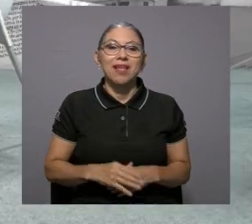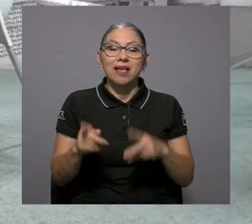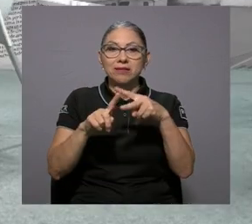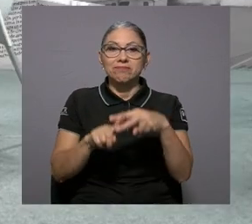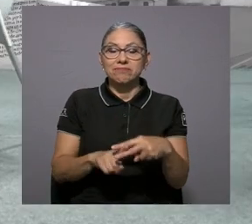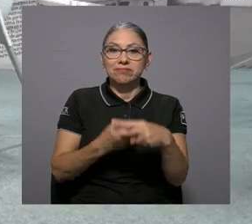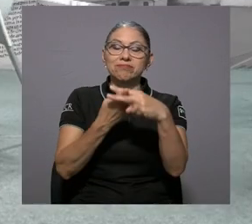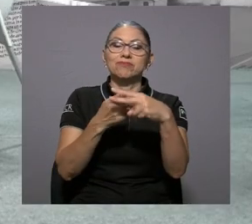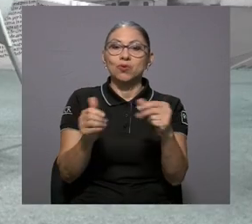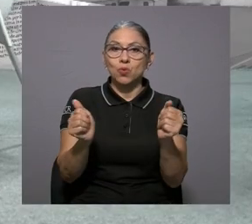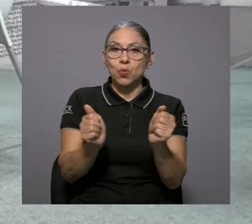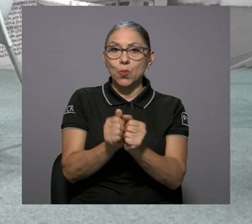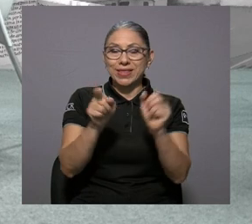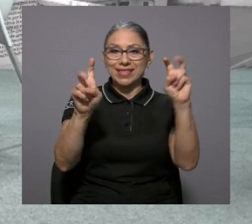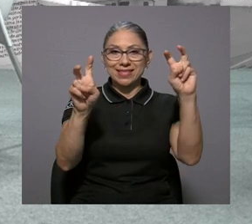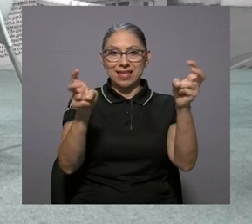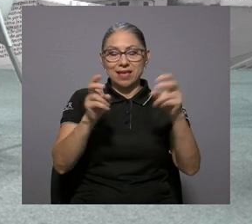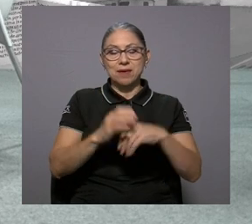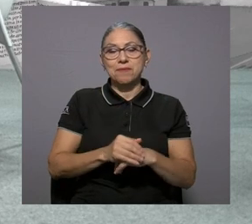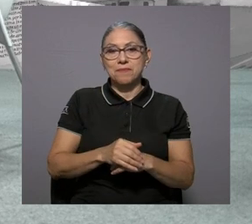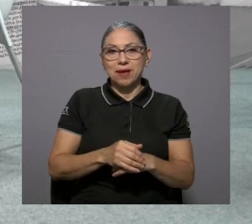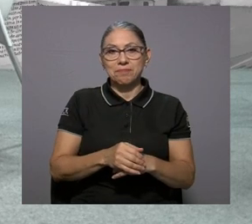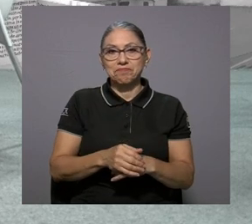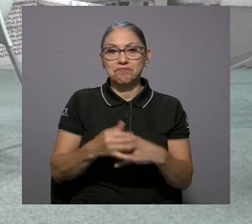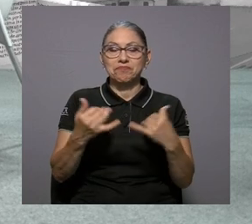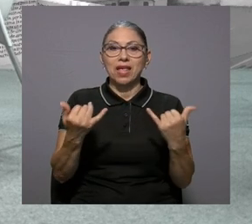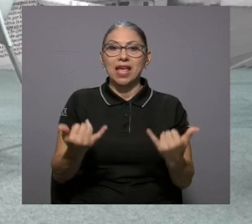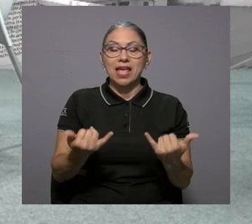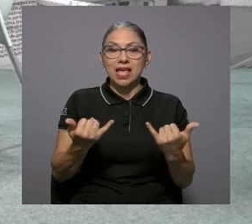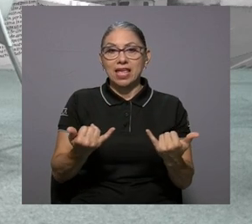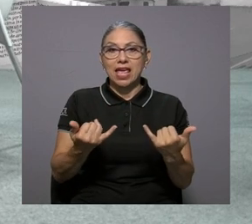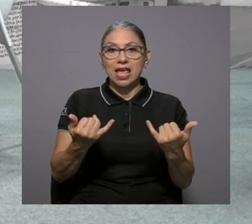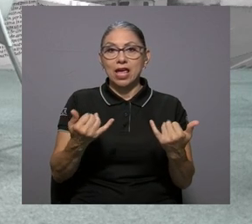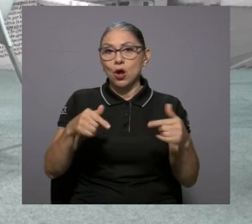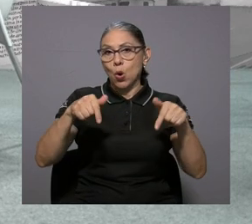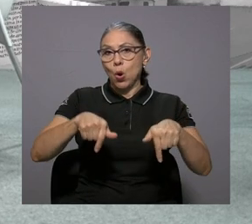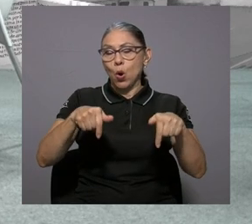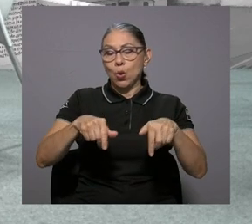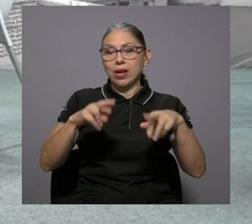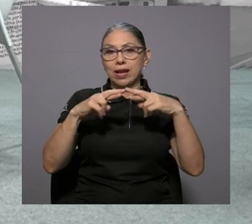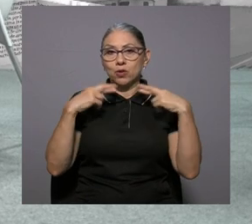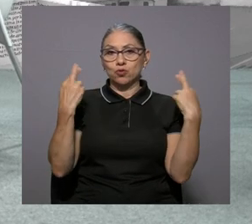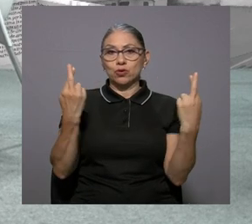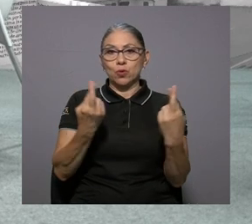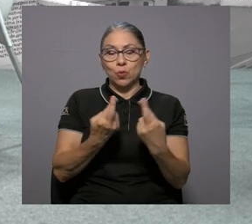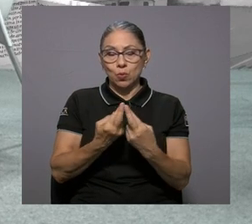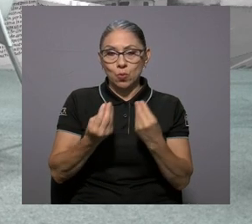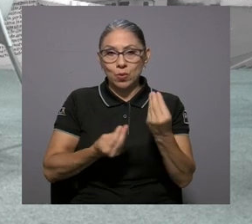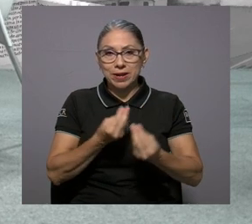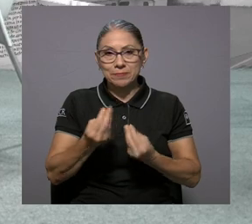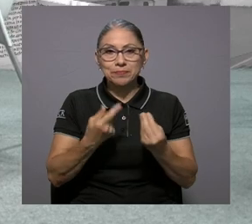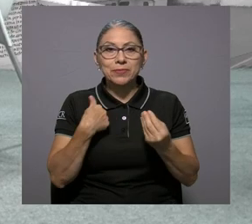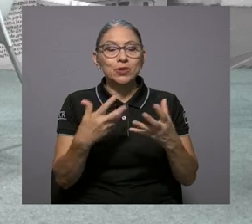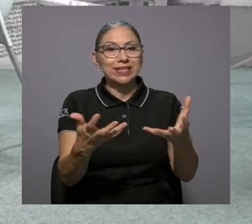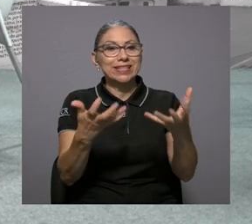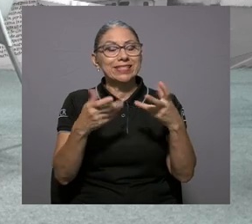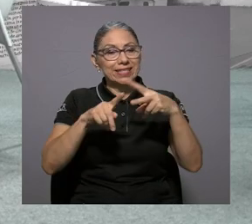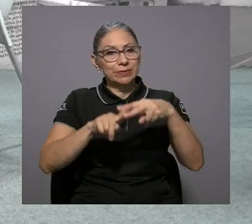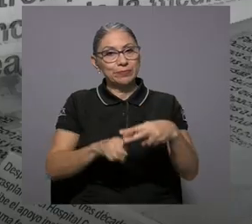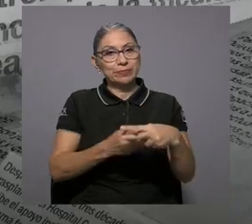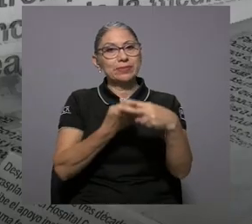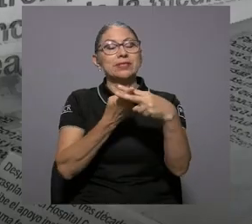empezando con este tema que nos convoca en esta oportunidad, quisiera empezar